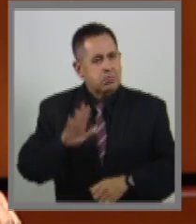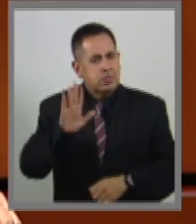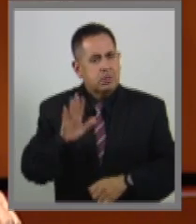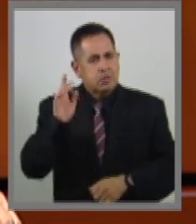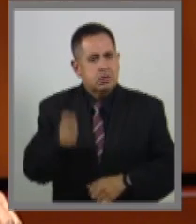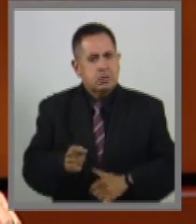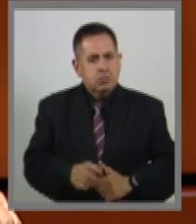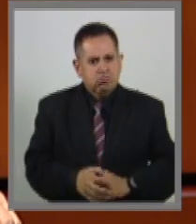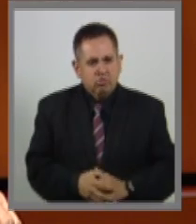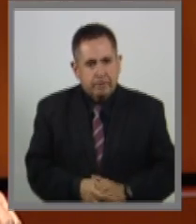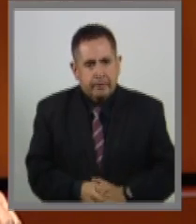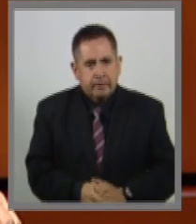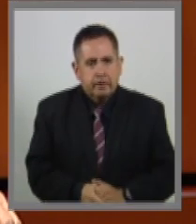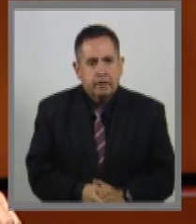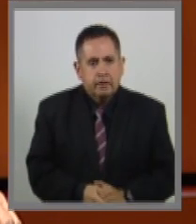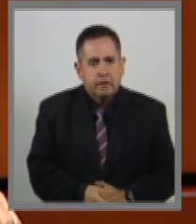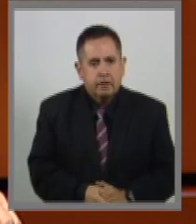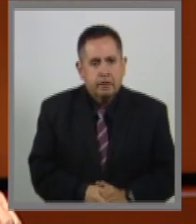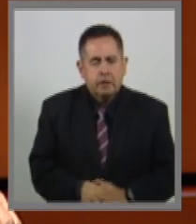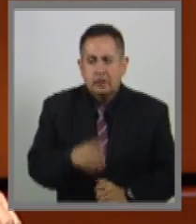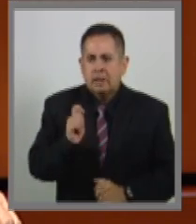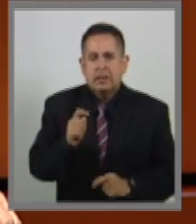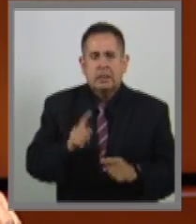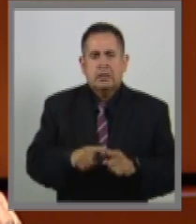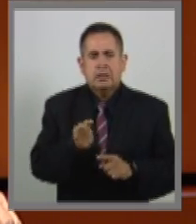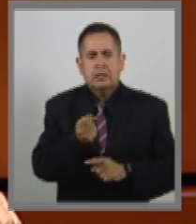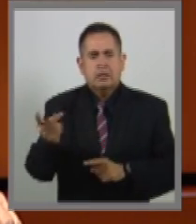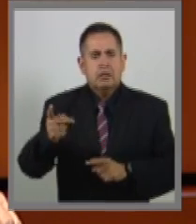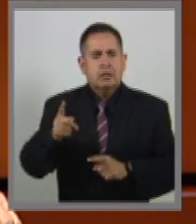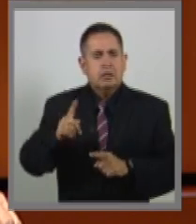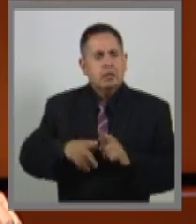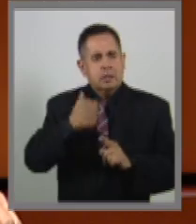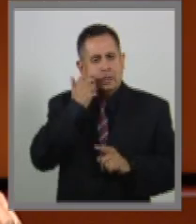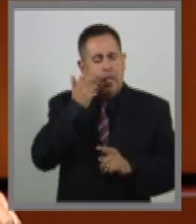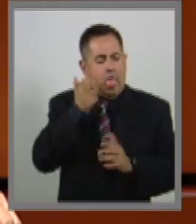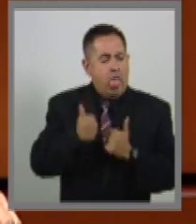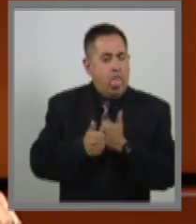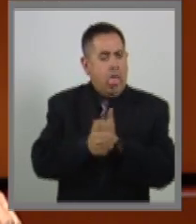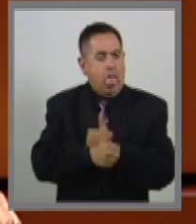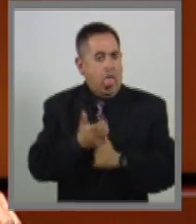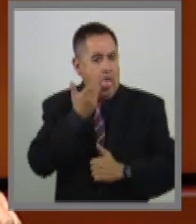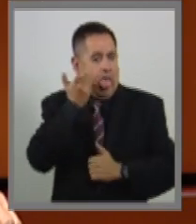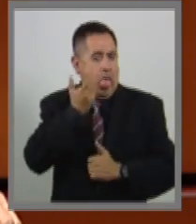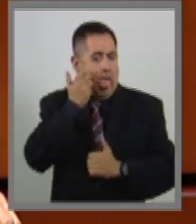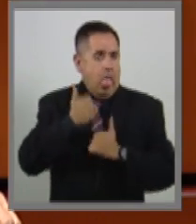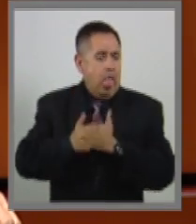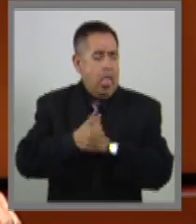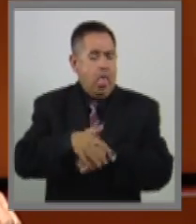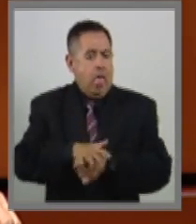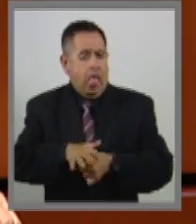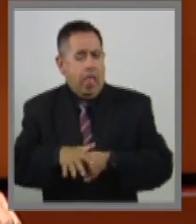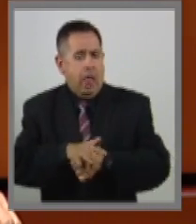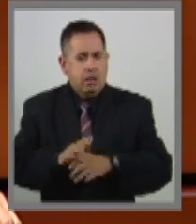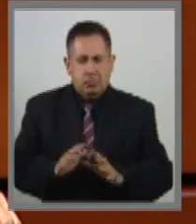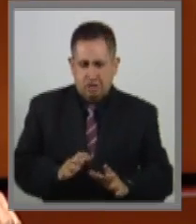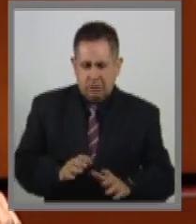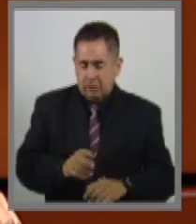ser que alguien quiere seguir en el gatopardismo. Y no nada más eso.